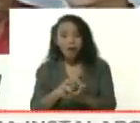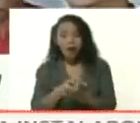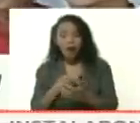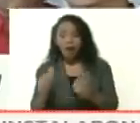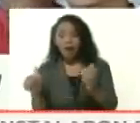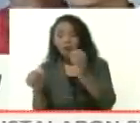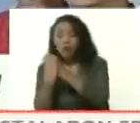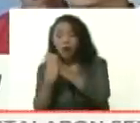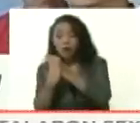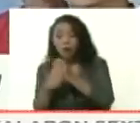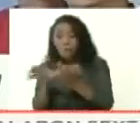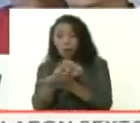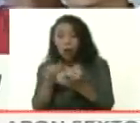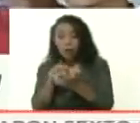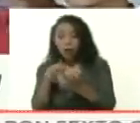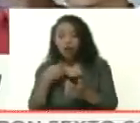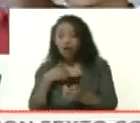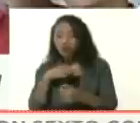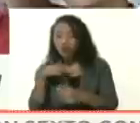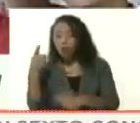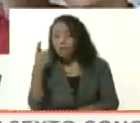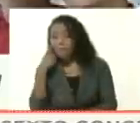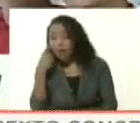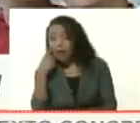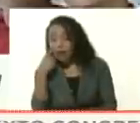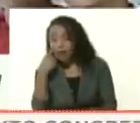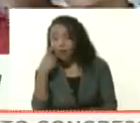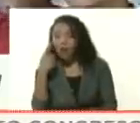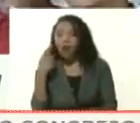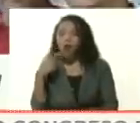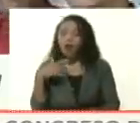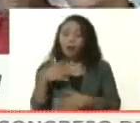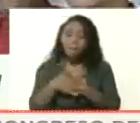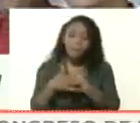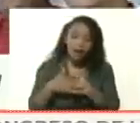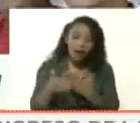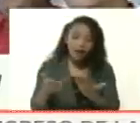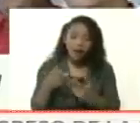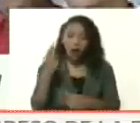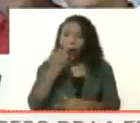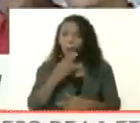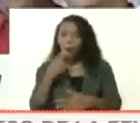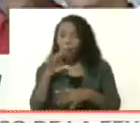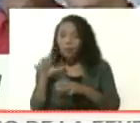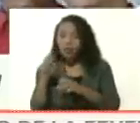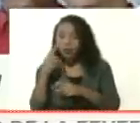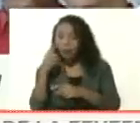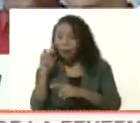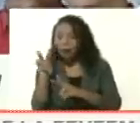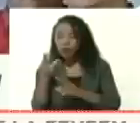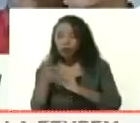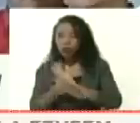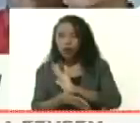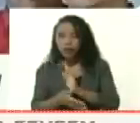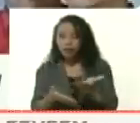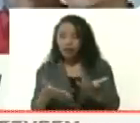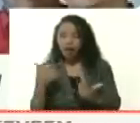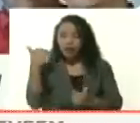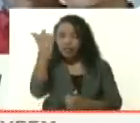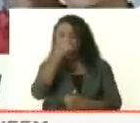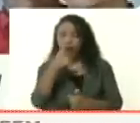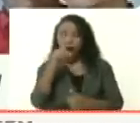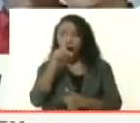problema, nosotros allí chequeamos la militancia, chequeamos el compromiso, repito, de cara a una